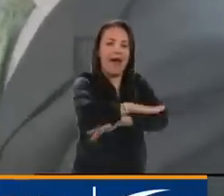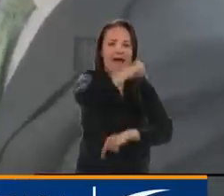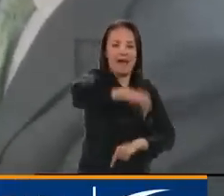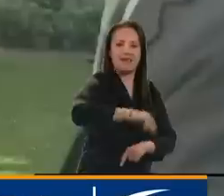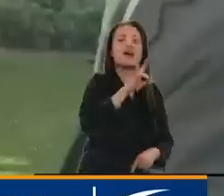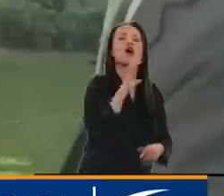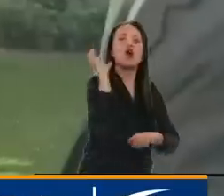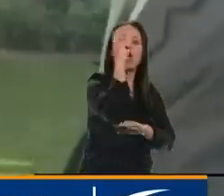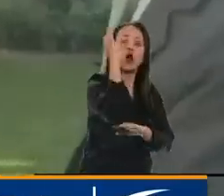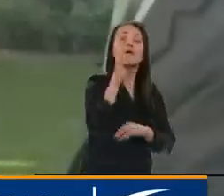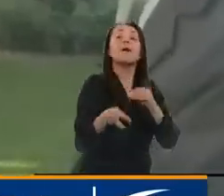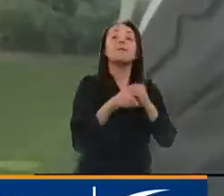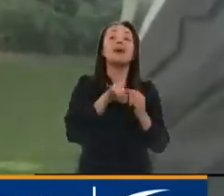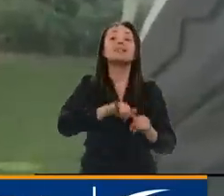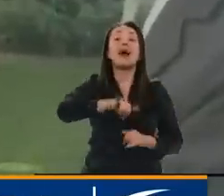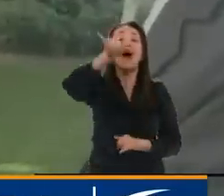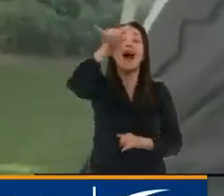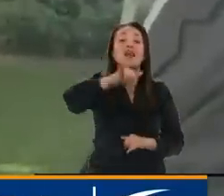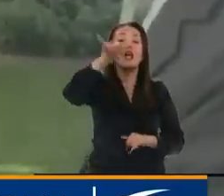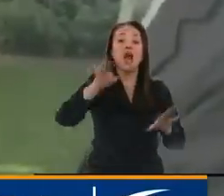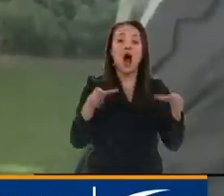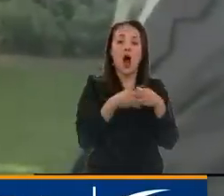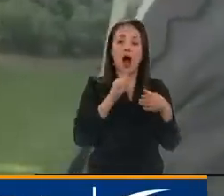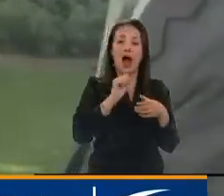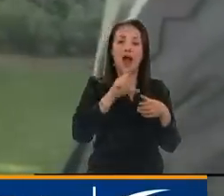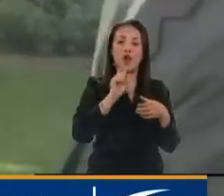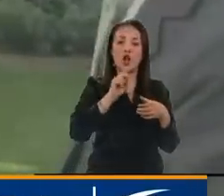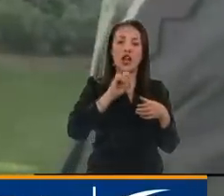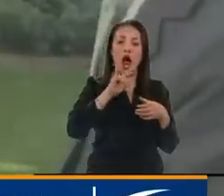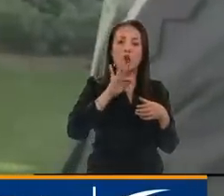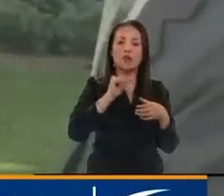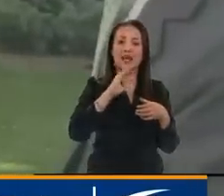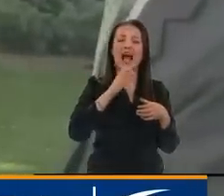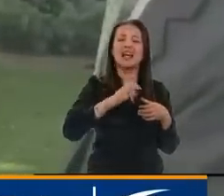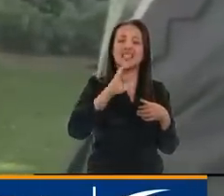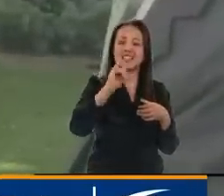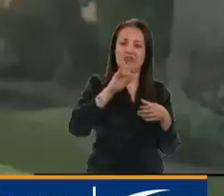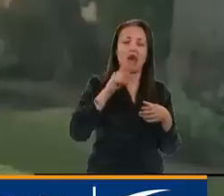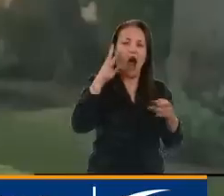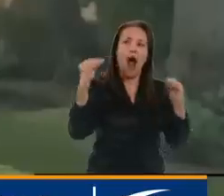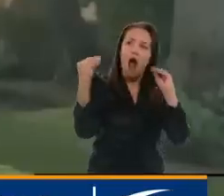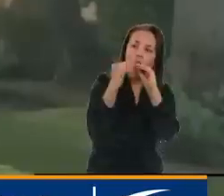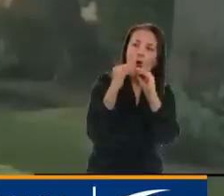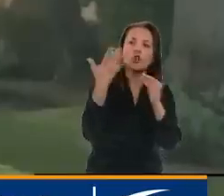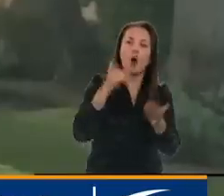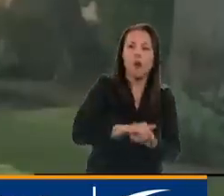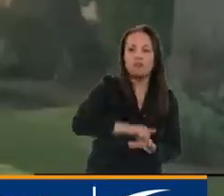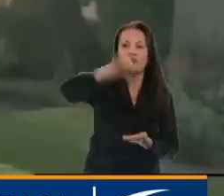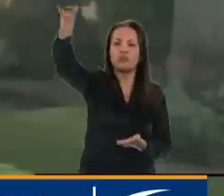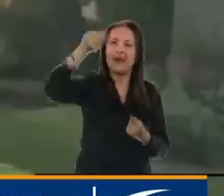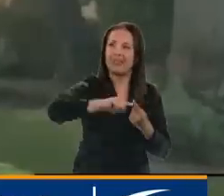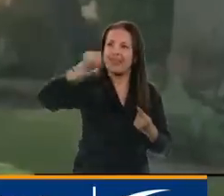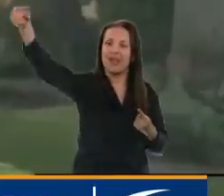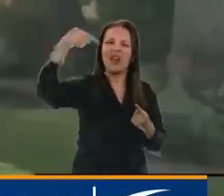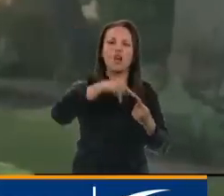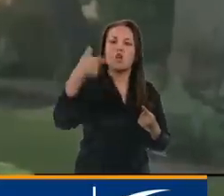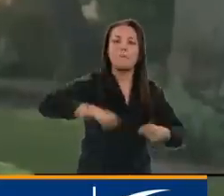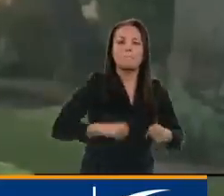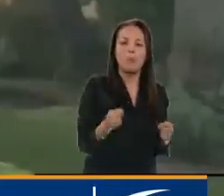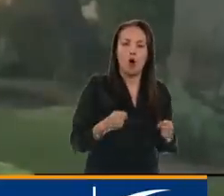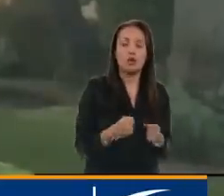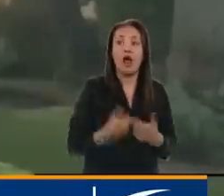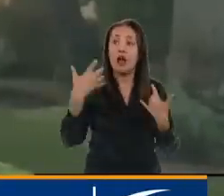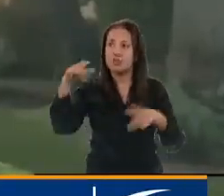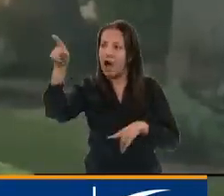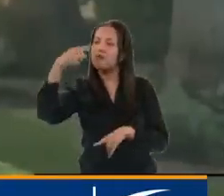la aeronáutica civil inició trámites para abrir vuelos directos con Bogotá. Y una vez se ha manifestado esa voluntad del